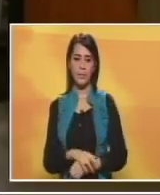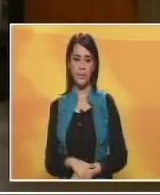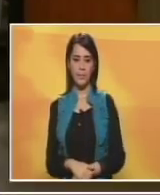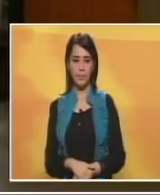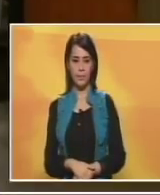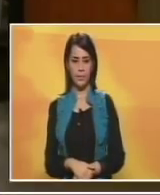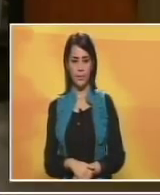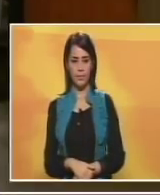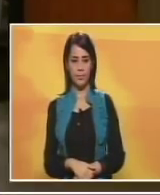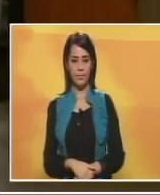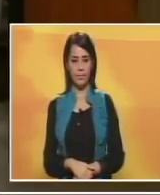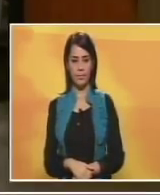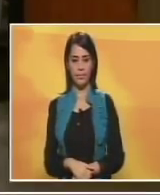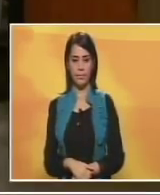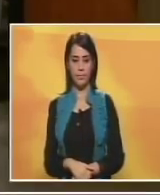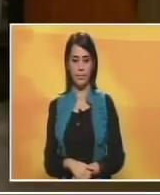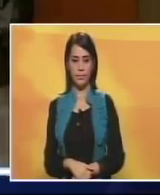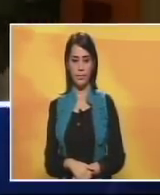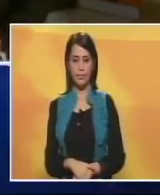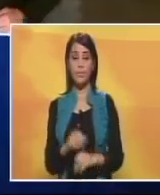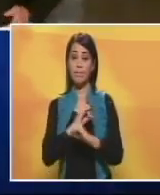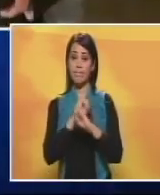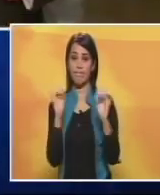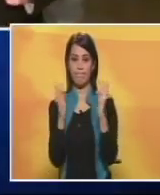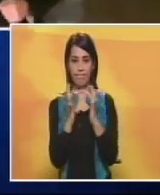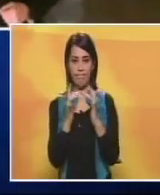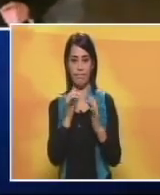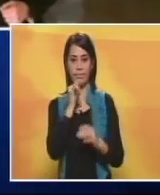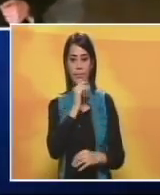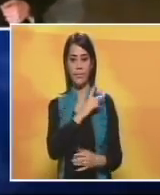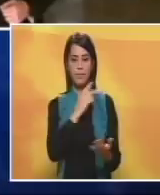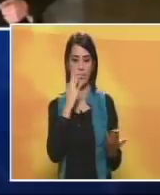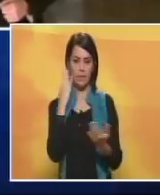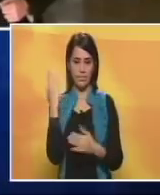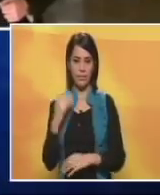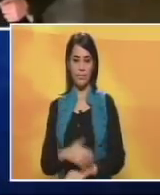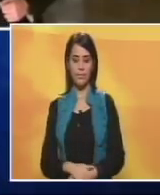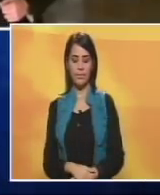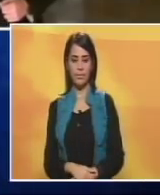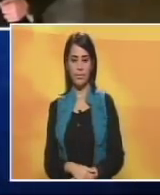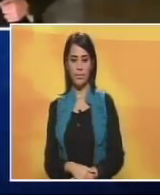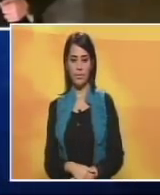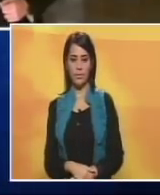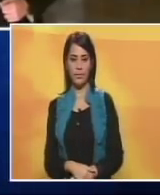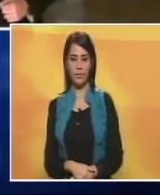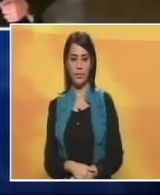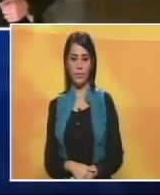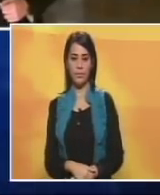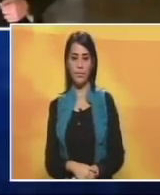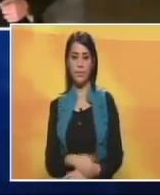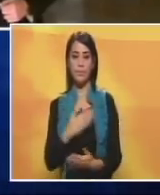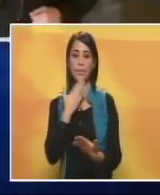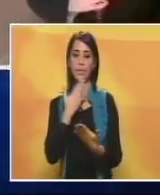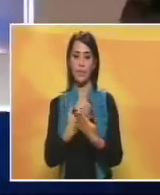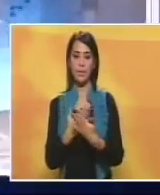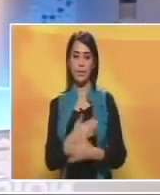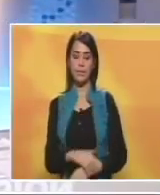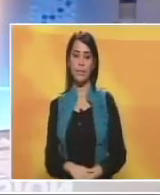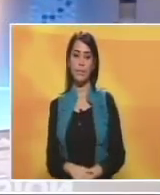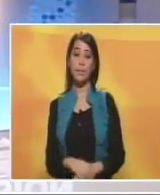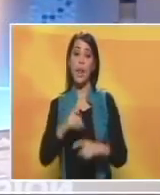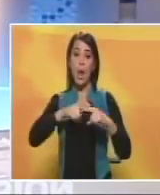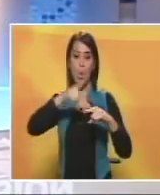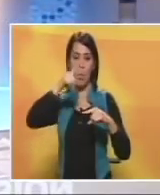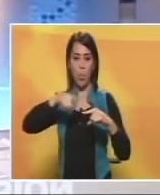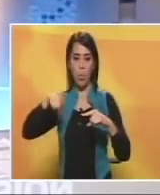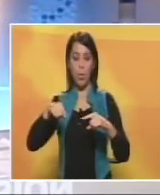Nosotros con esta información despedimos este contacto. Sigan con más de la emisión meridiana de Noticiero Venevisión. Muchas gracias, Manuel. Y la Corporación